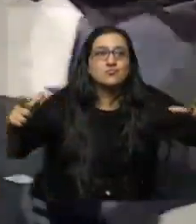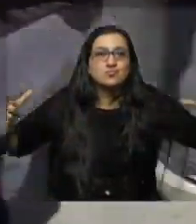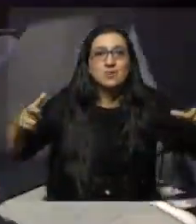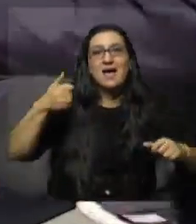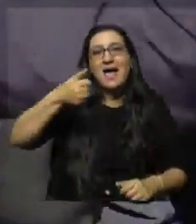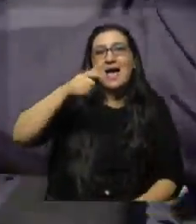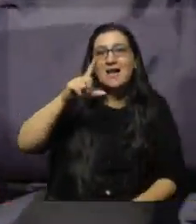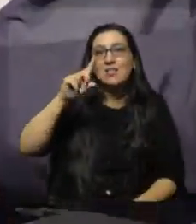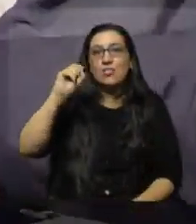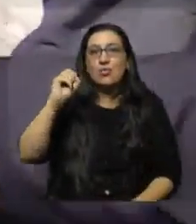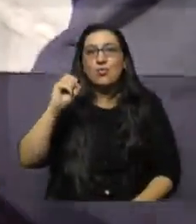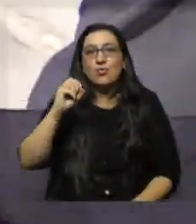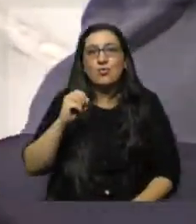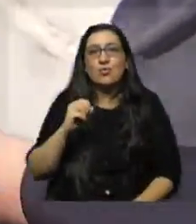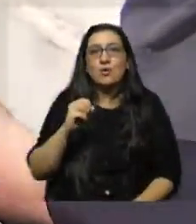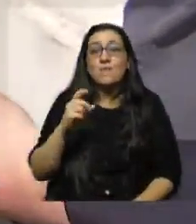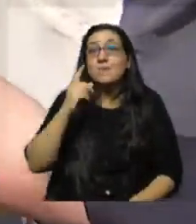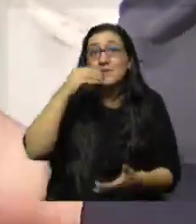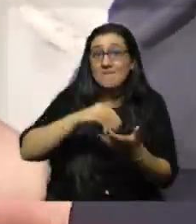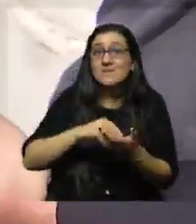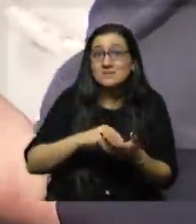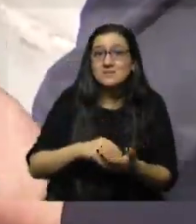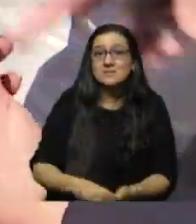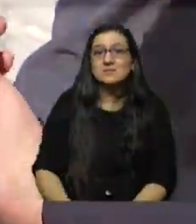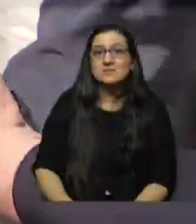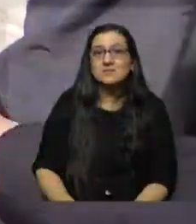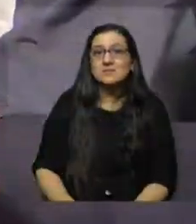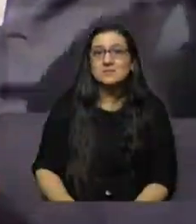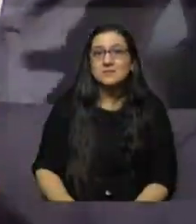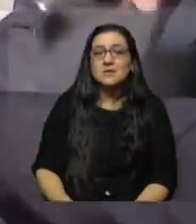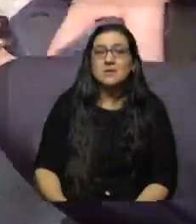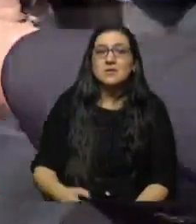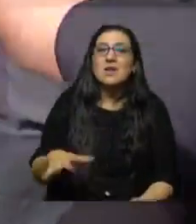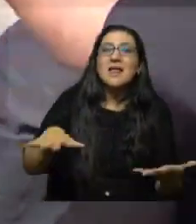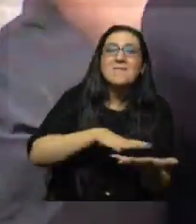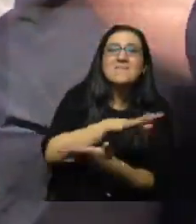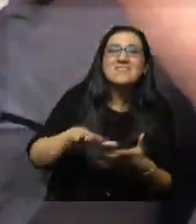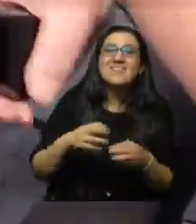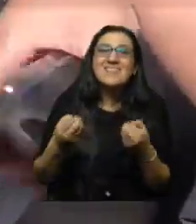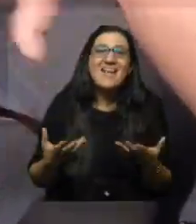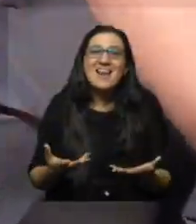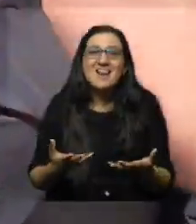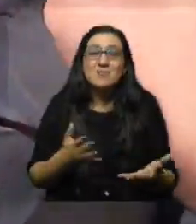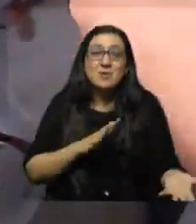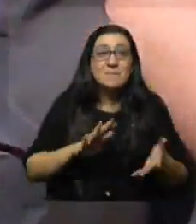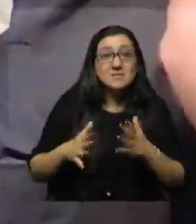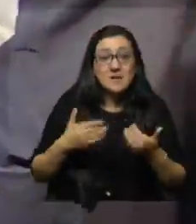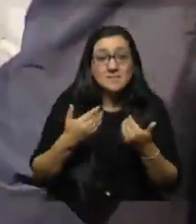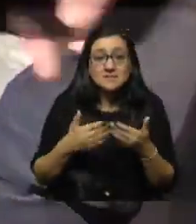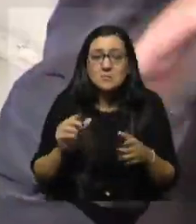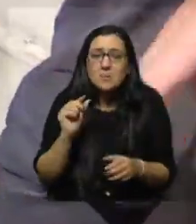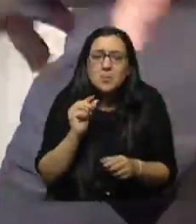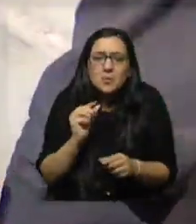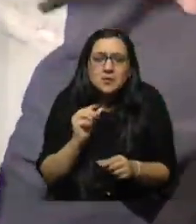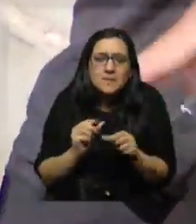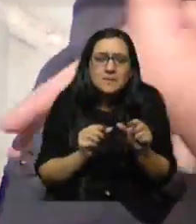Aldo. ¿Siempre venís a la explanada? No, primera vez. ¿Y cómo viste el ambiente? Porque parecía que al principio había menos gente